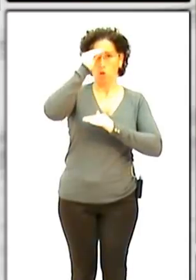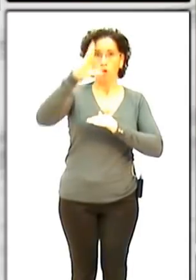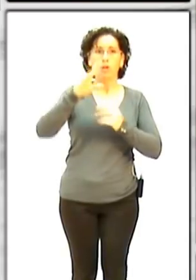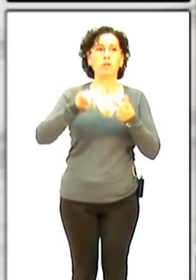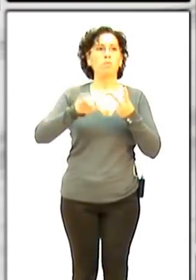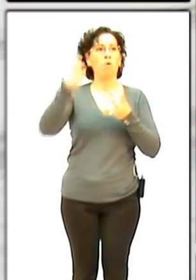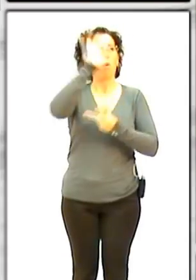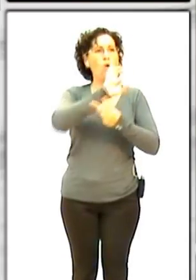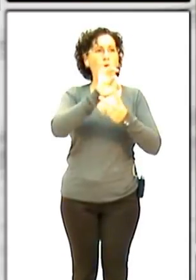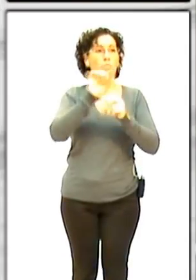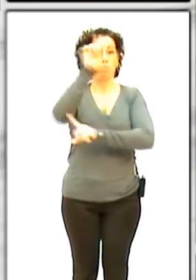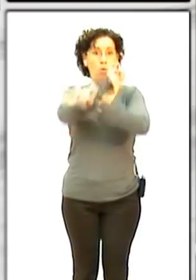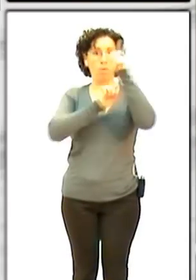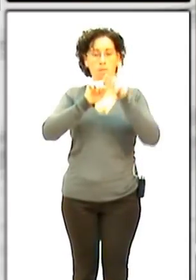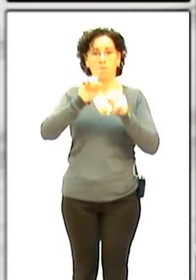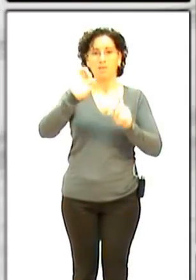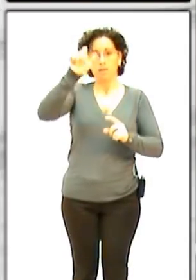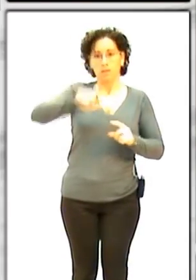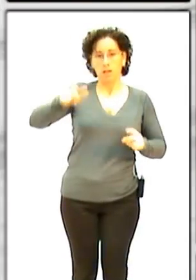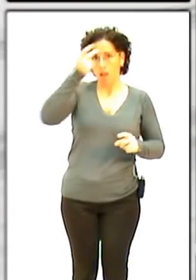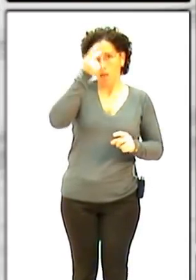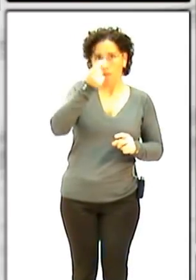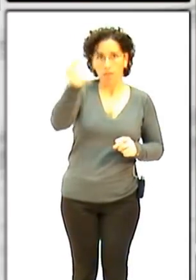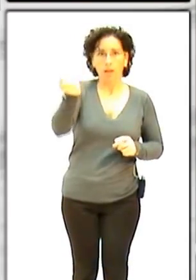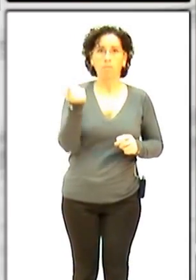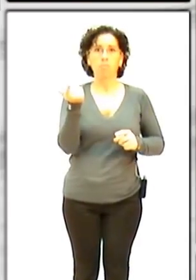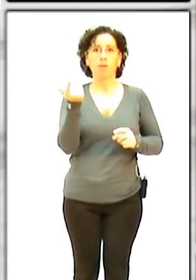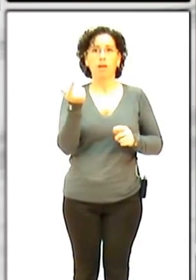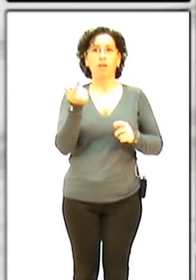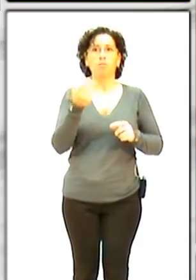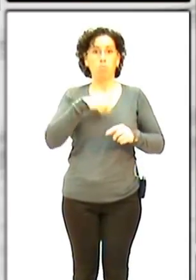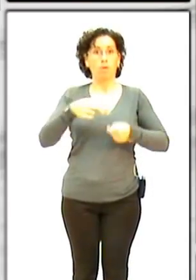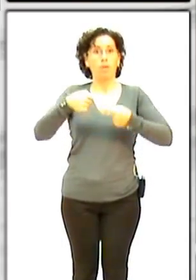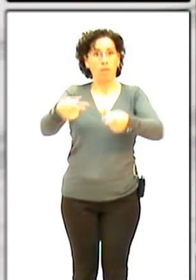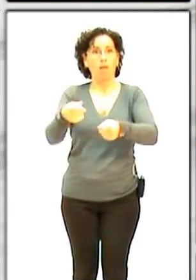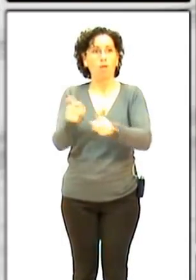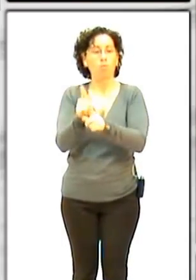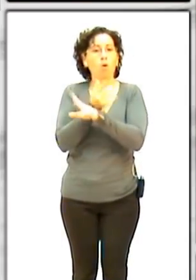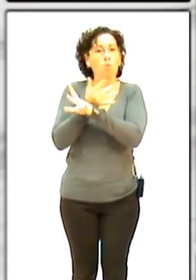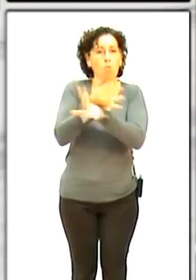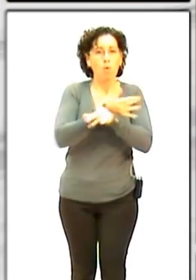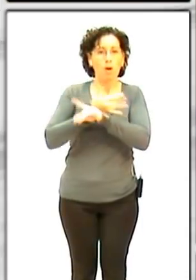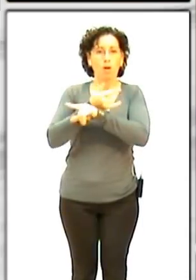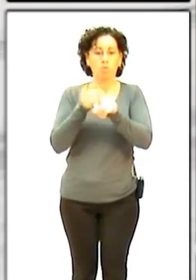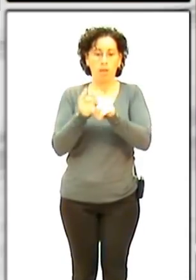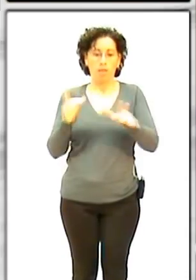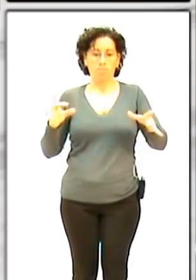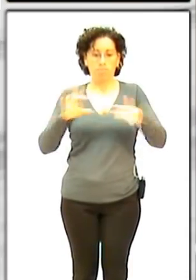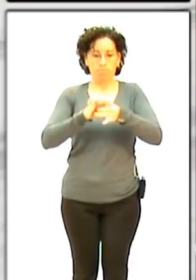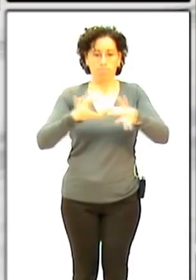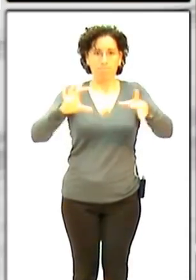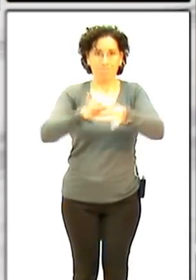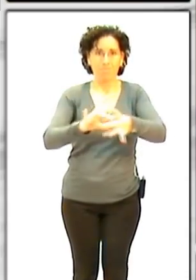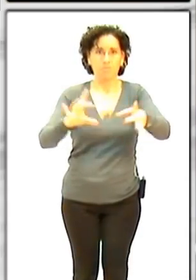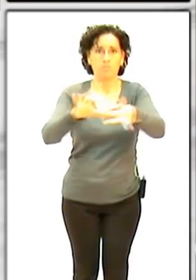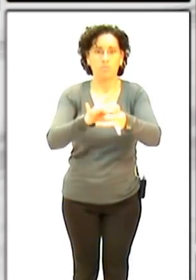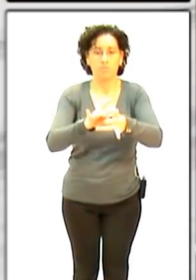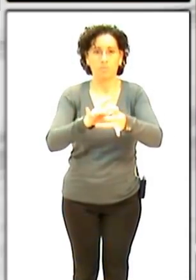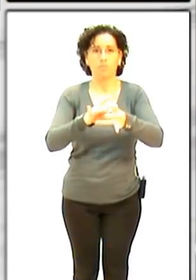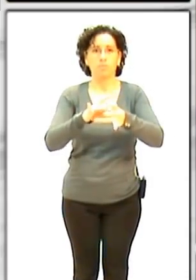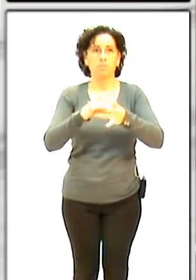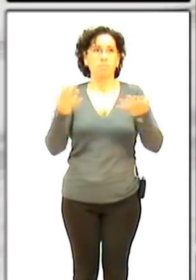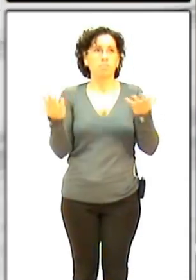de Alzheimer, para poder hacer pequeños juegos de asociación, para poder